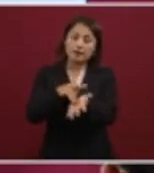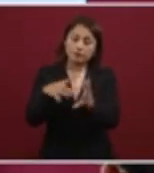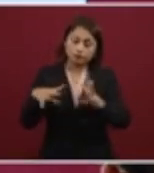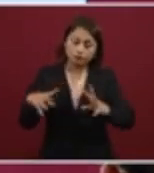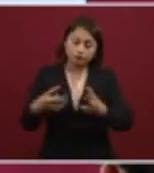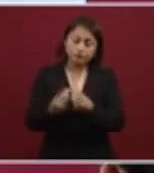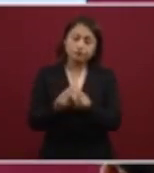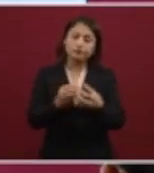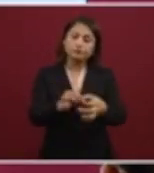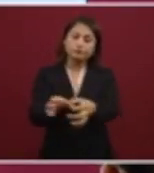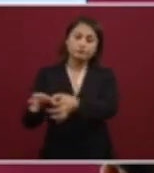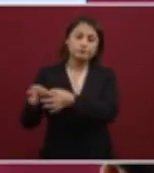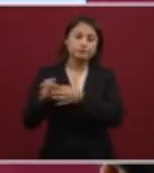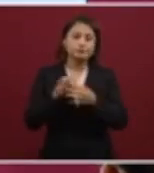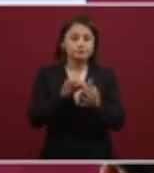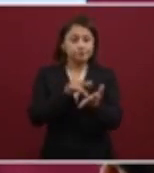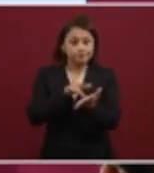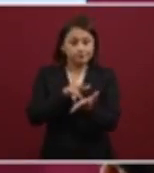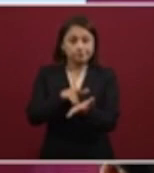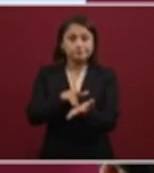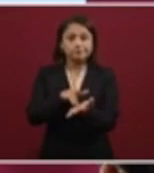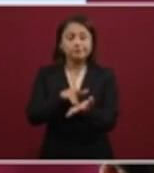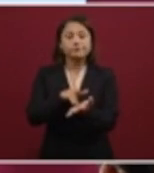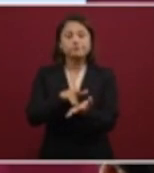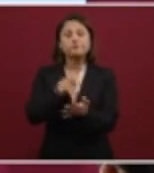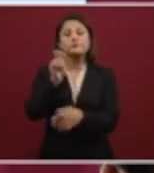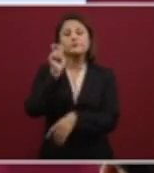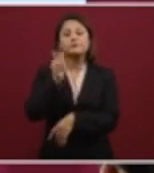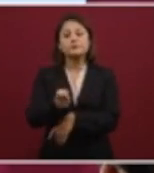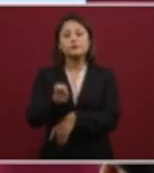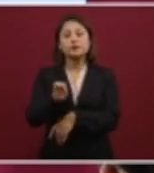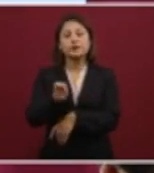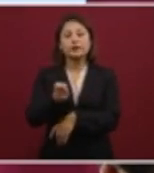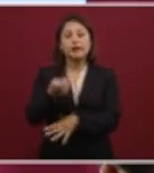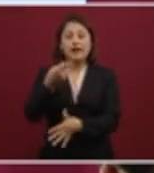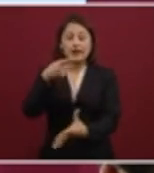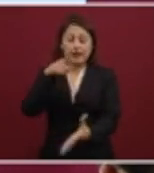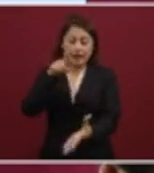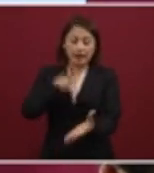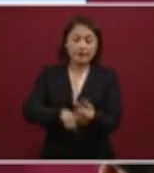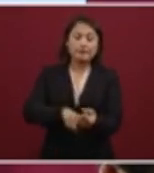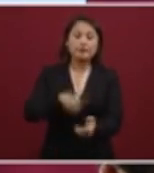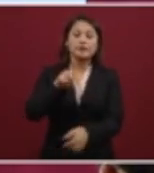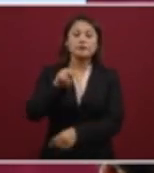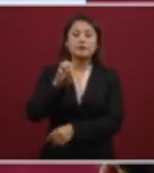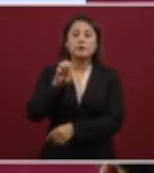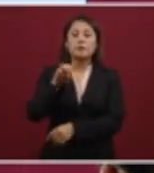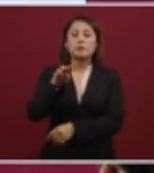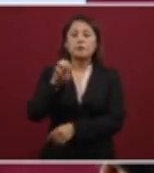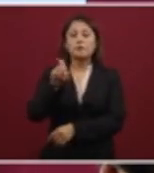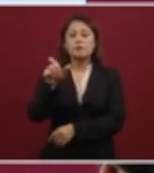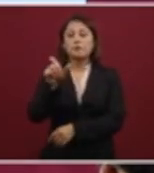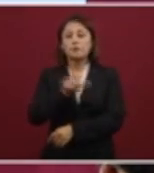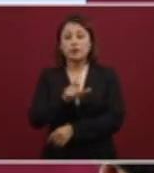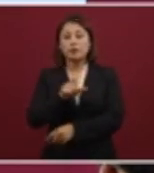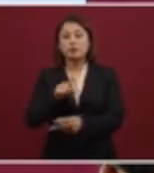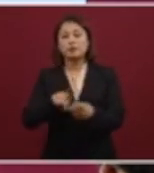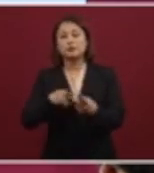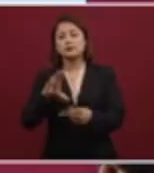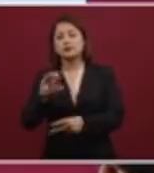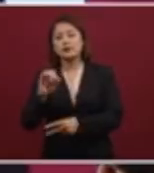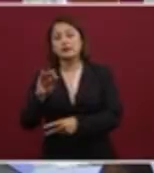conjunta, a desterrar la corrupción en Pemex y en la Comisión Federal de